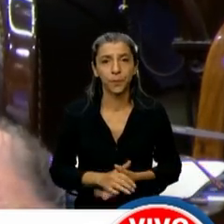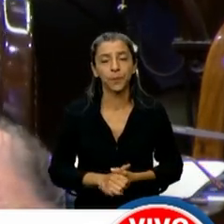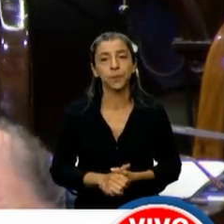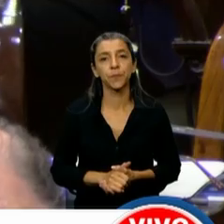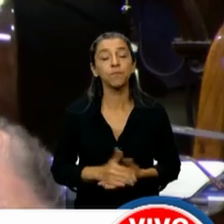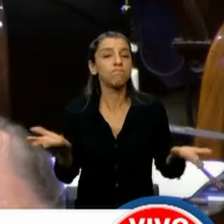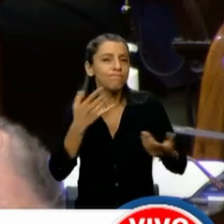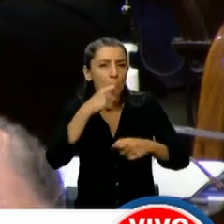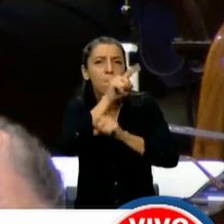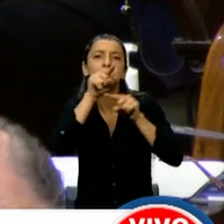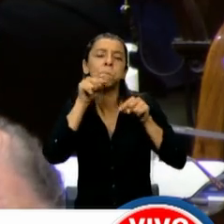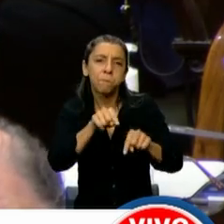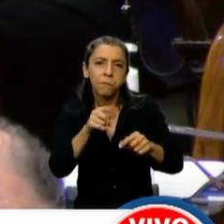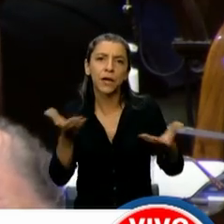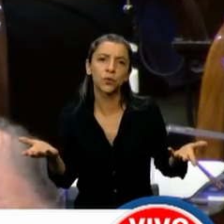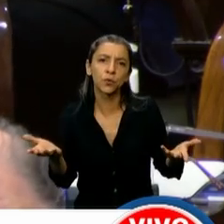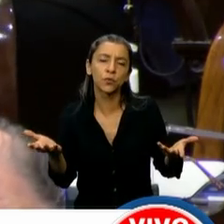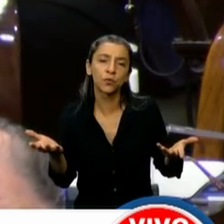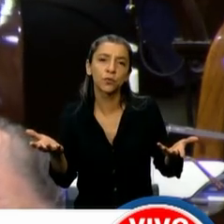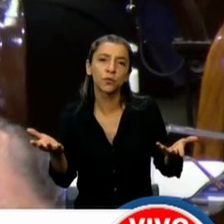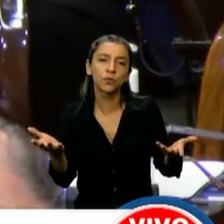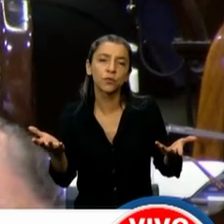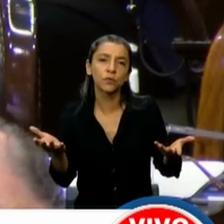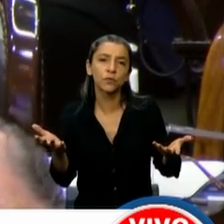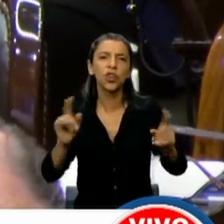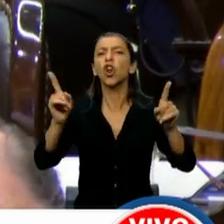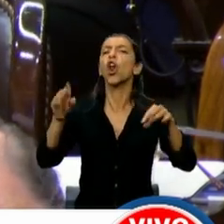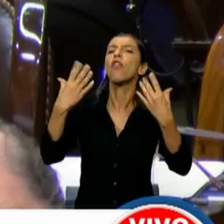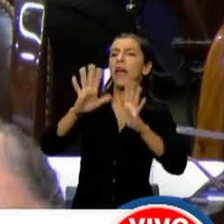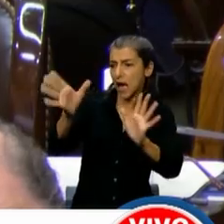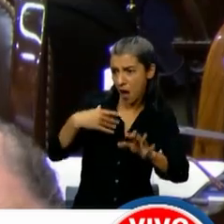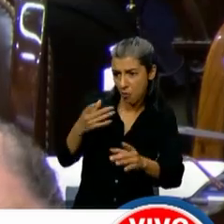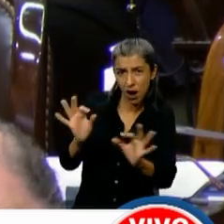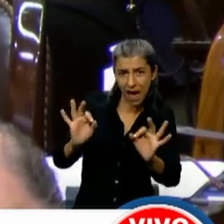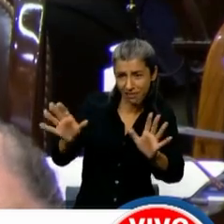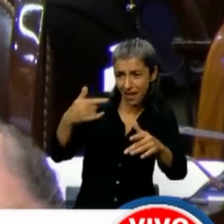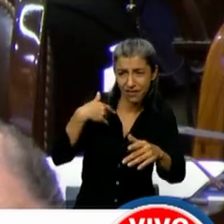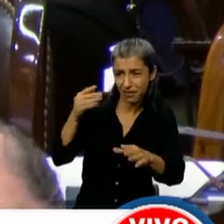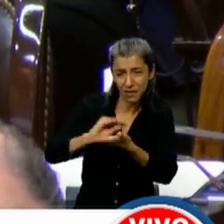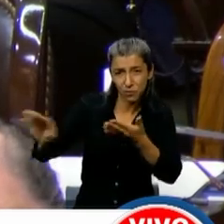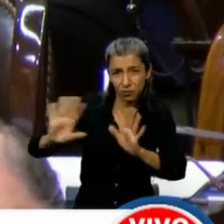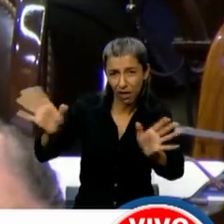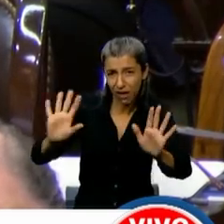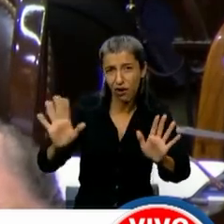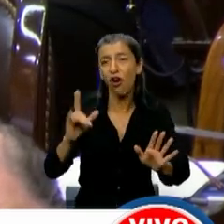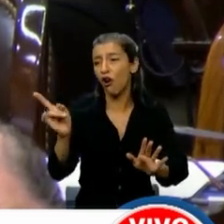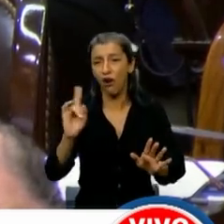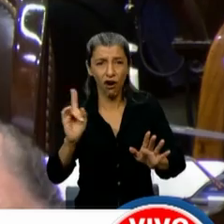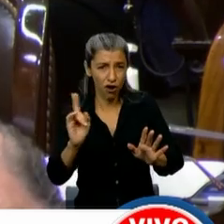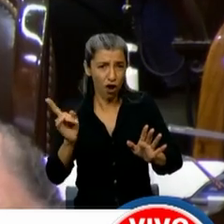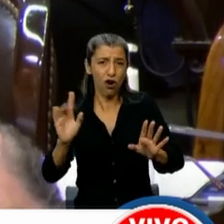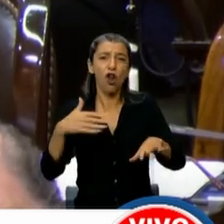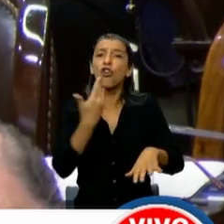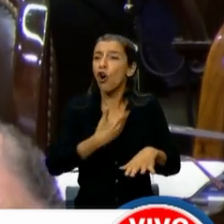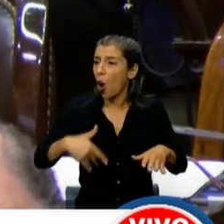o les preguntó o les pregunta lo dejamos a ningún presupuesto diputada no dejamos al gobierno siente siempre su